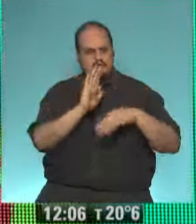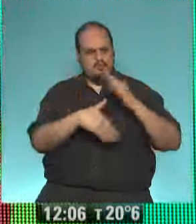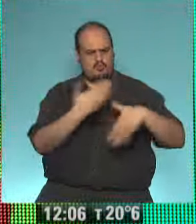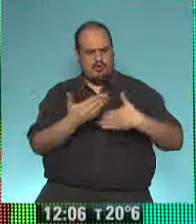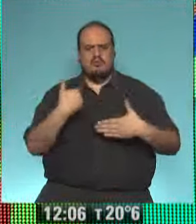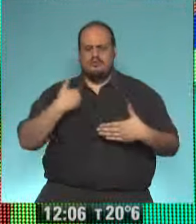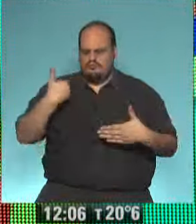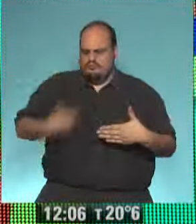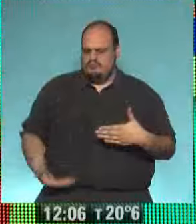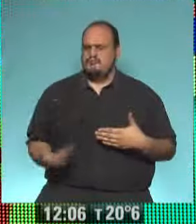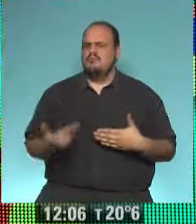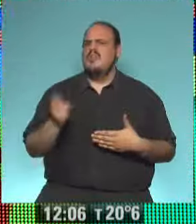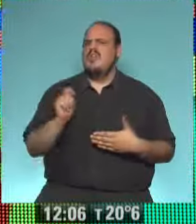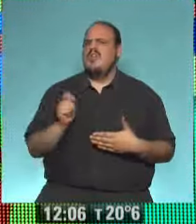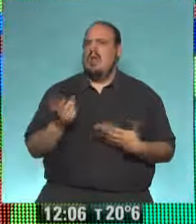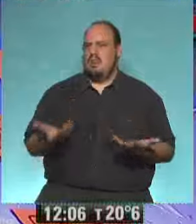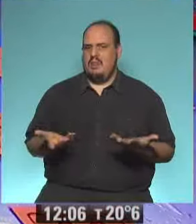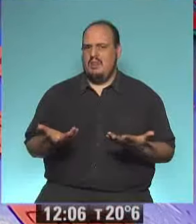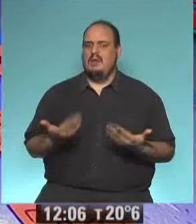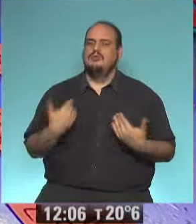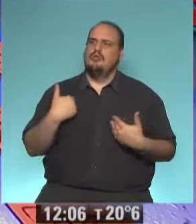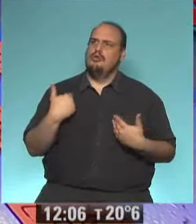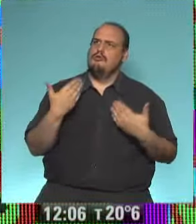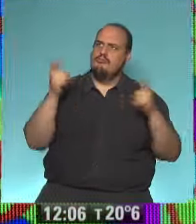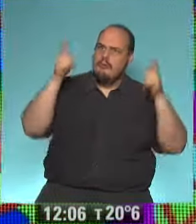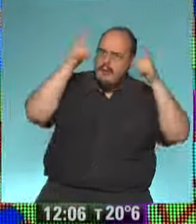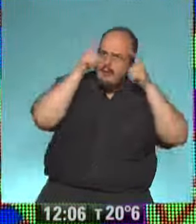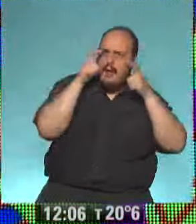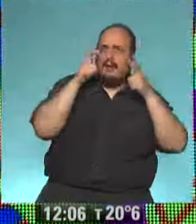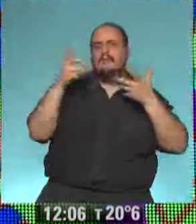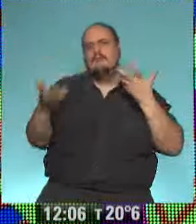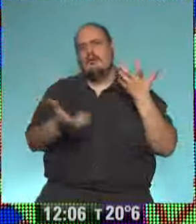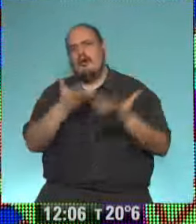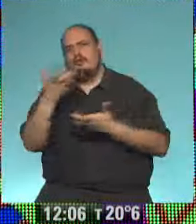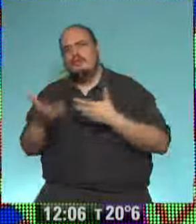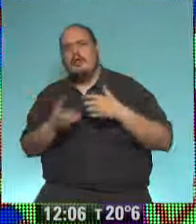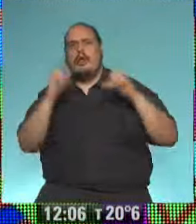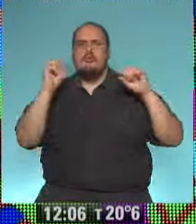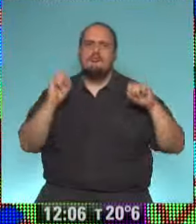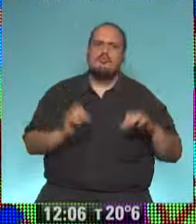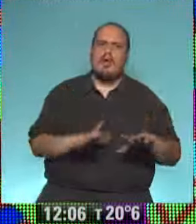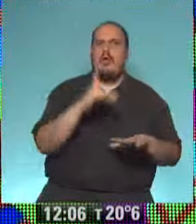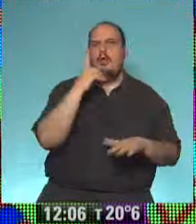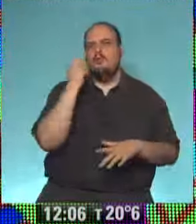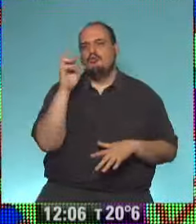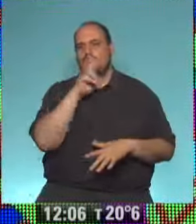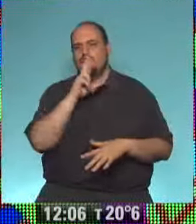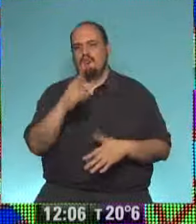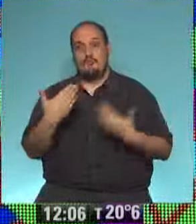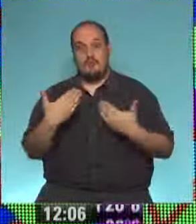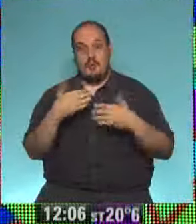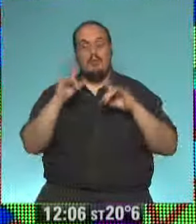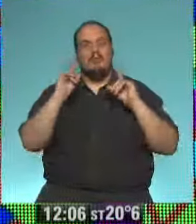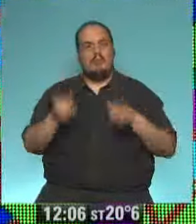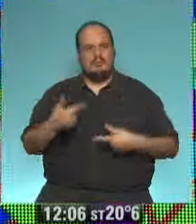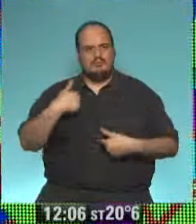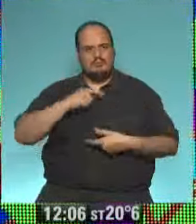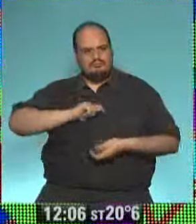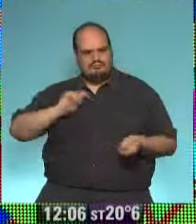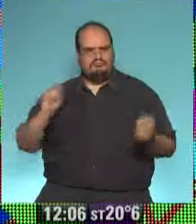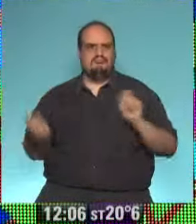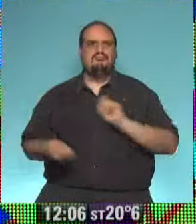bueno, pudimos ser reyes, reinas, un cocinero, un mago, una maga. Exacto. Y esa posibilidad de transformarnos